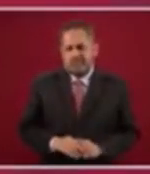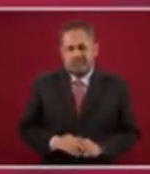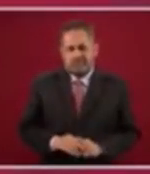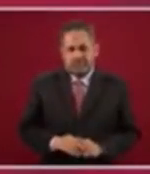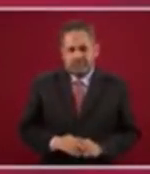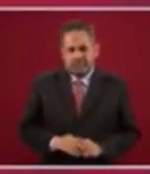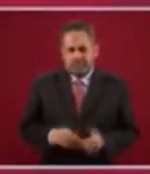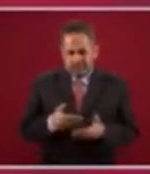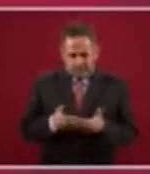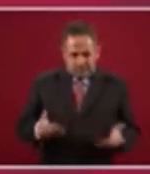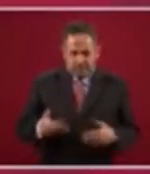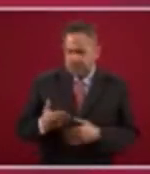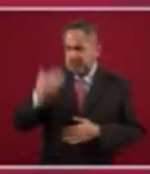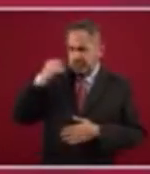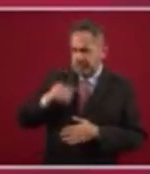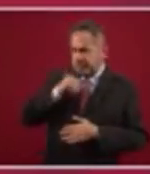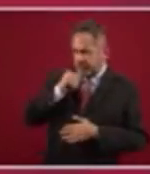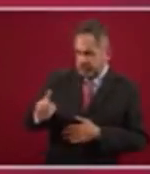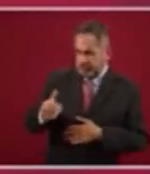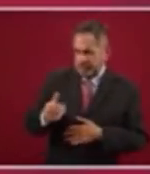ni ahora ni antes,